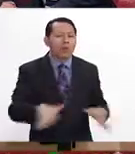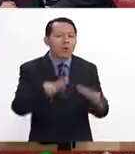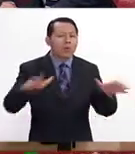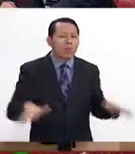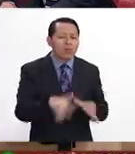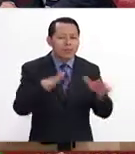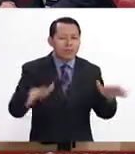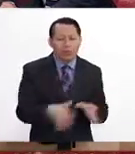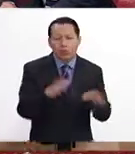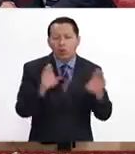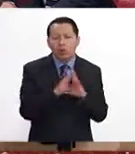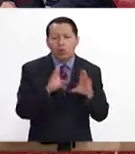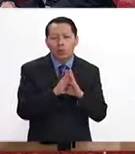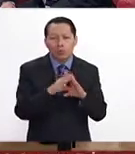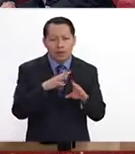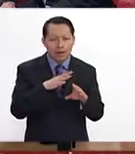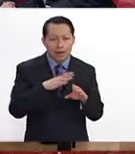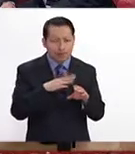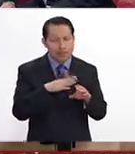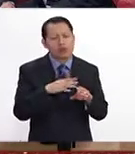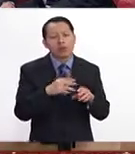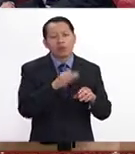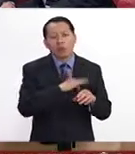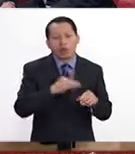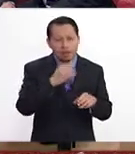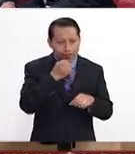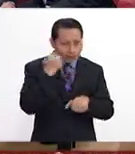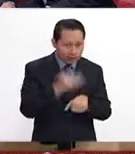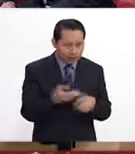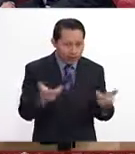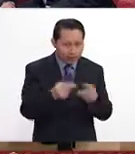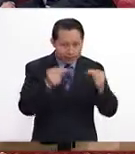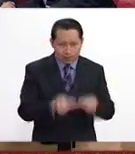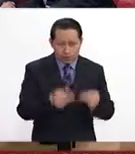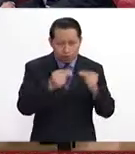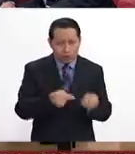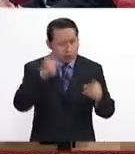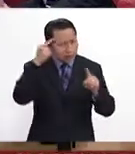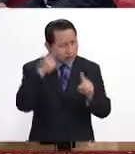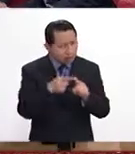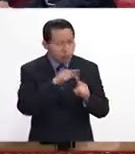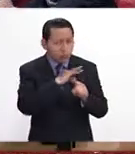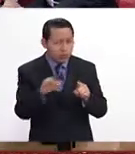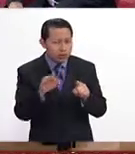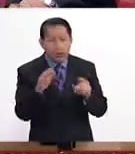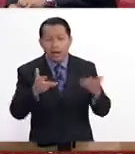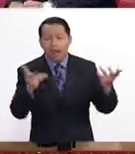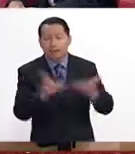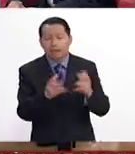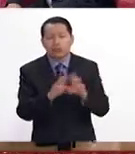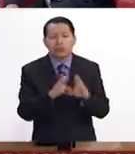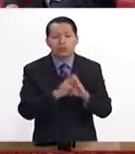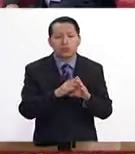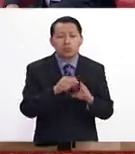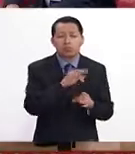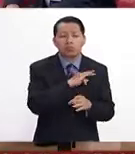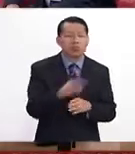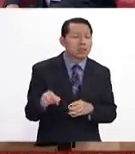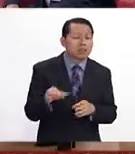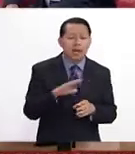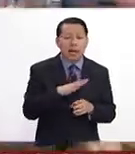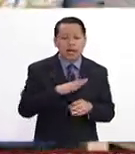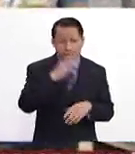que el emprendedurismo en nuestros estudiantes tenemos la intención de que los que tengan opciones y